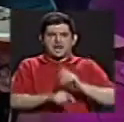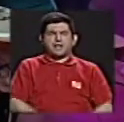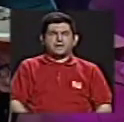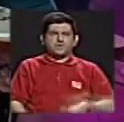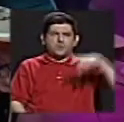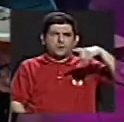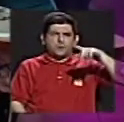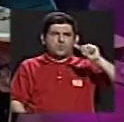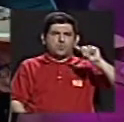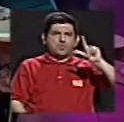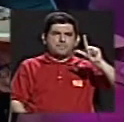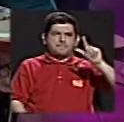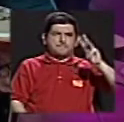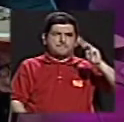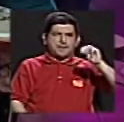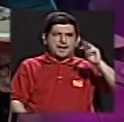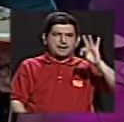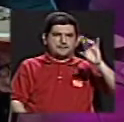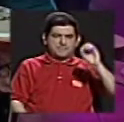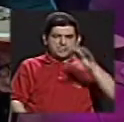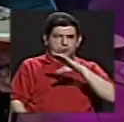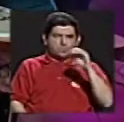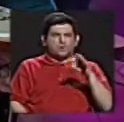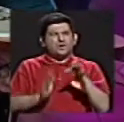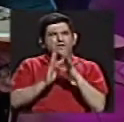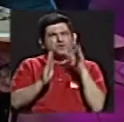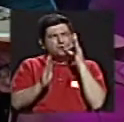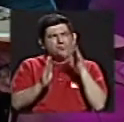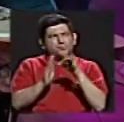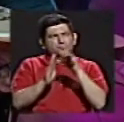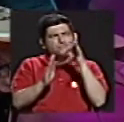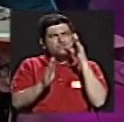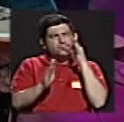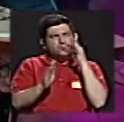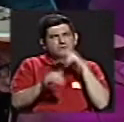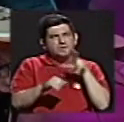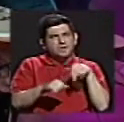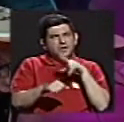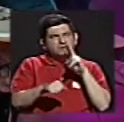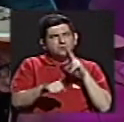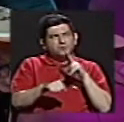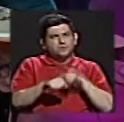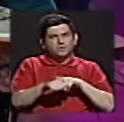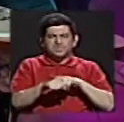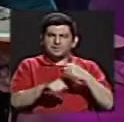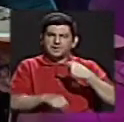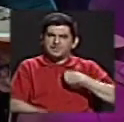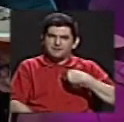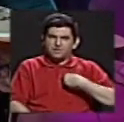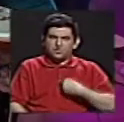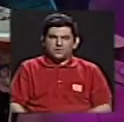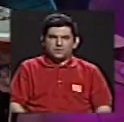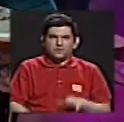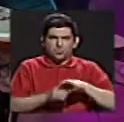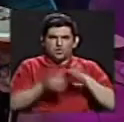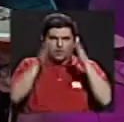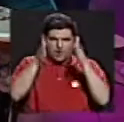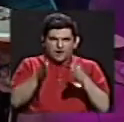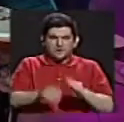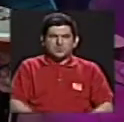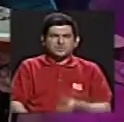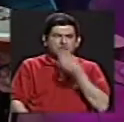palmito. Y con las frutas, bueno, con las frutas normalmente uno... El que es agricultor se